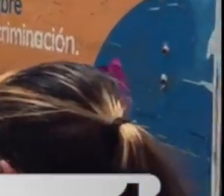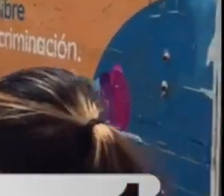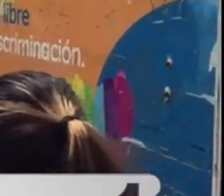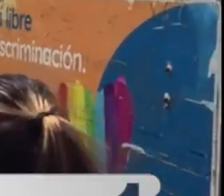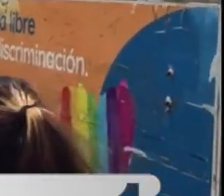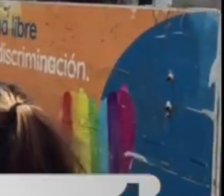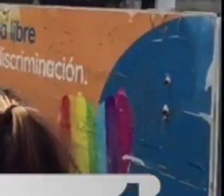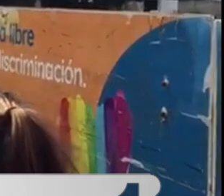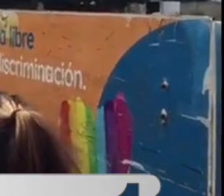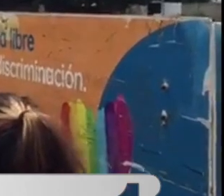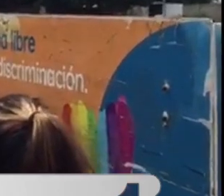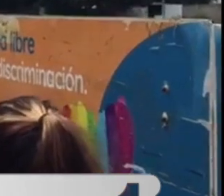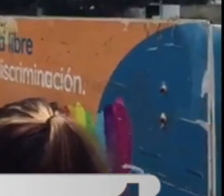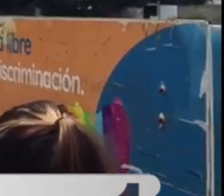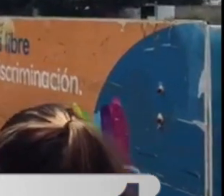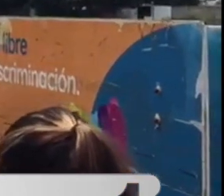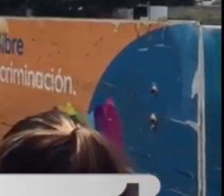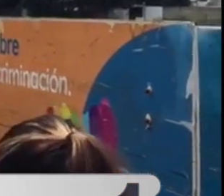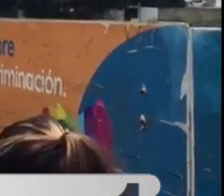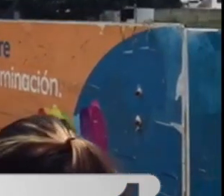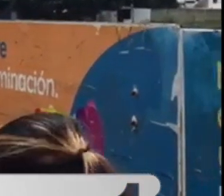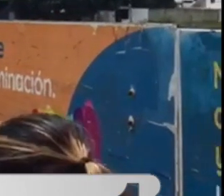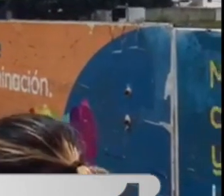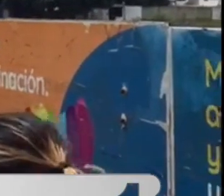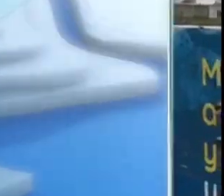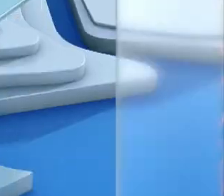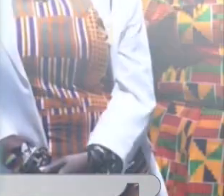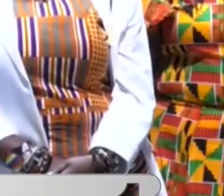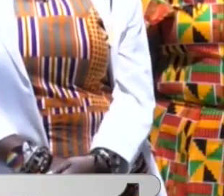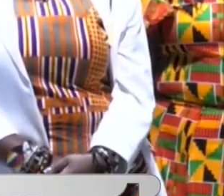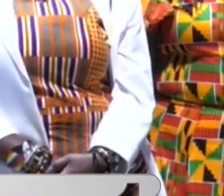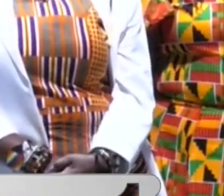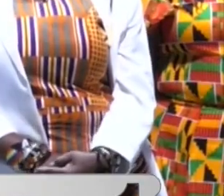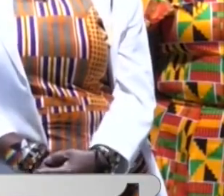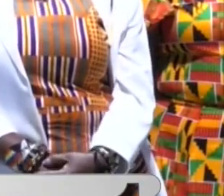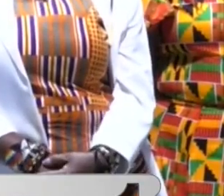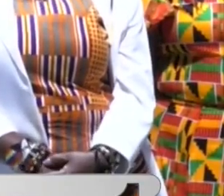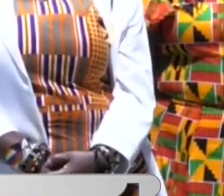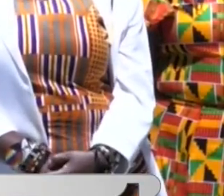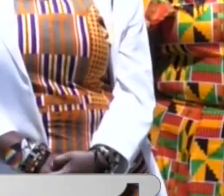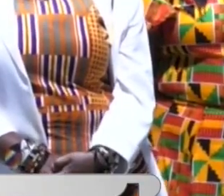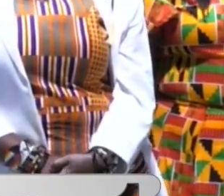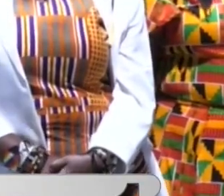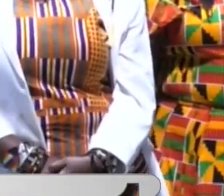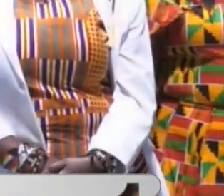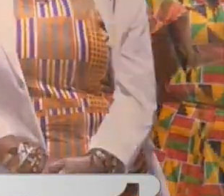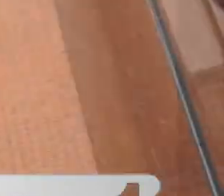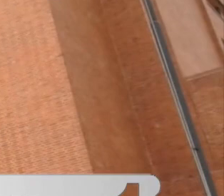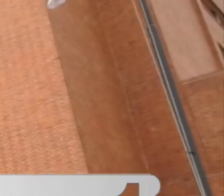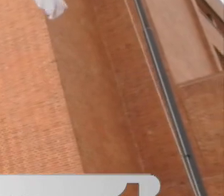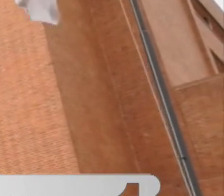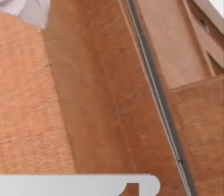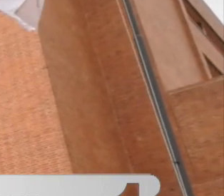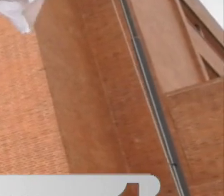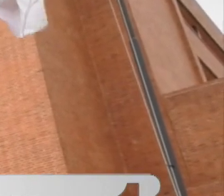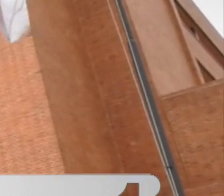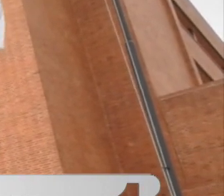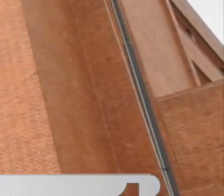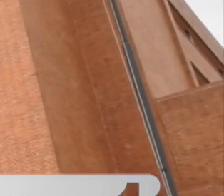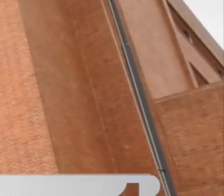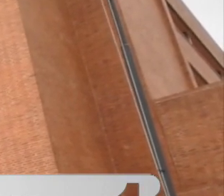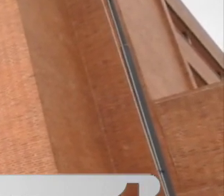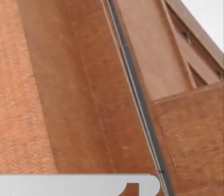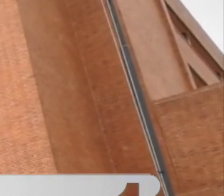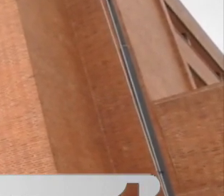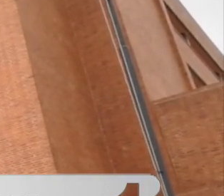el gobierno de Iván Duque dice que está abierta desde hace un año? Presidente electo Gustavo Petro recibirá credenciales del